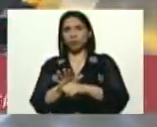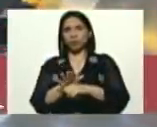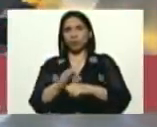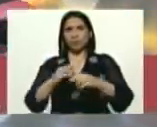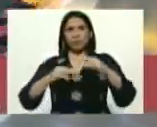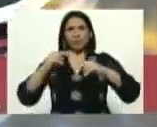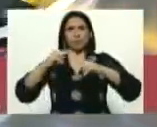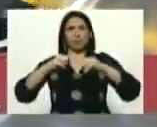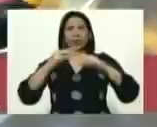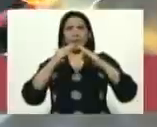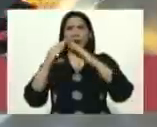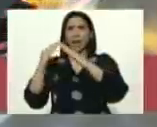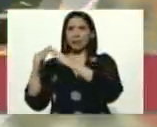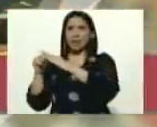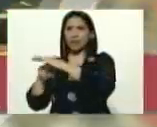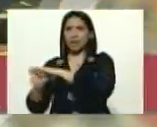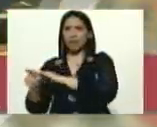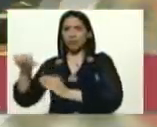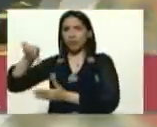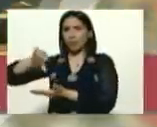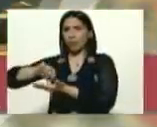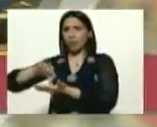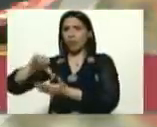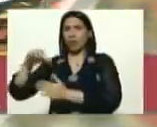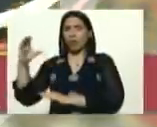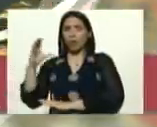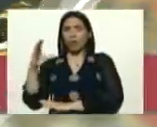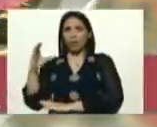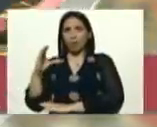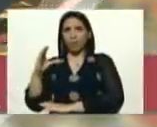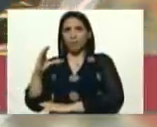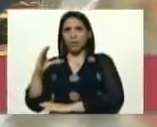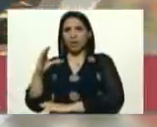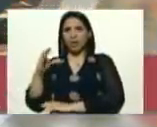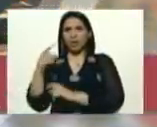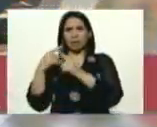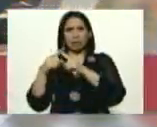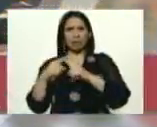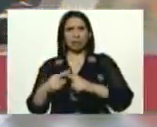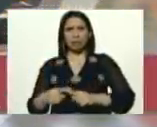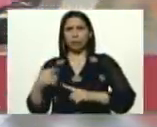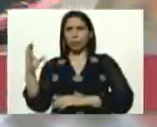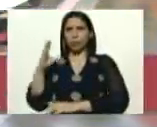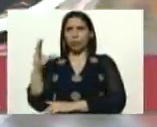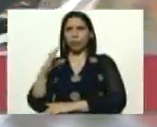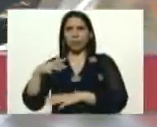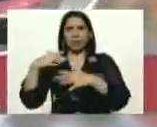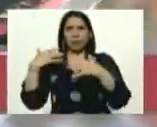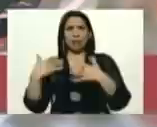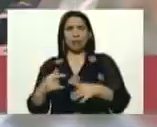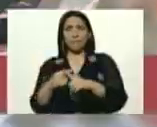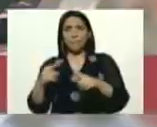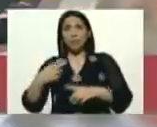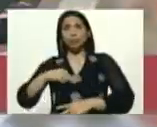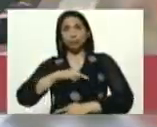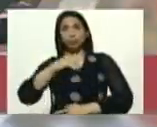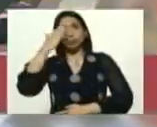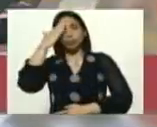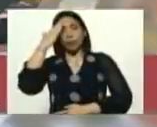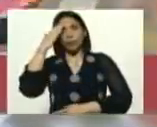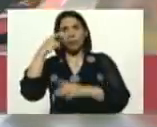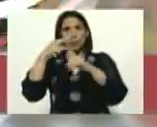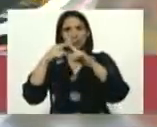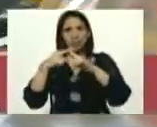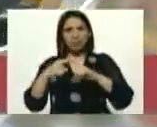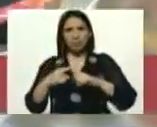casas de Cartagena. El subregistro en Colombia es tremendo. Pero nosotros lo sabemos